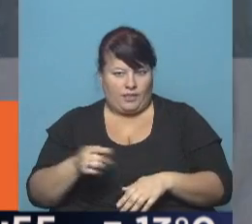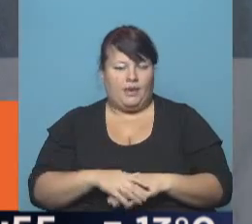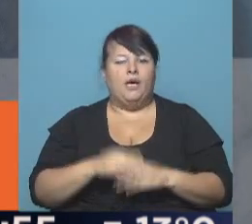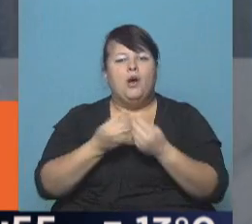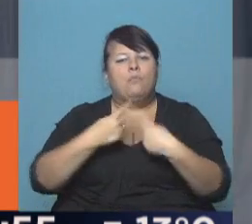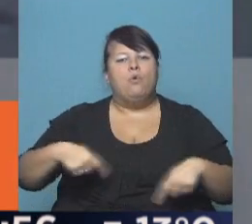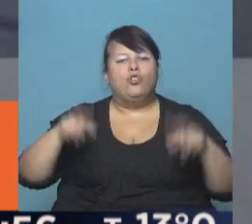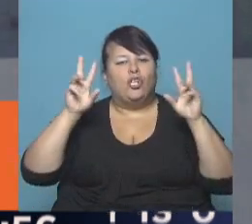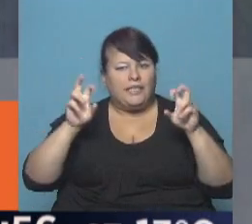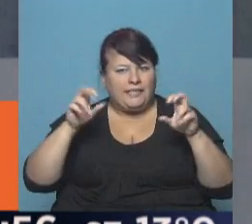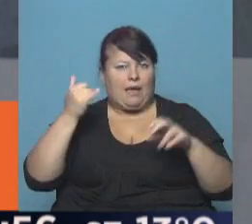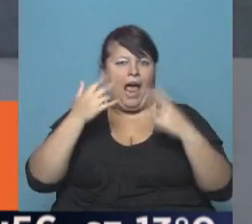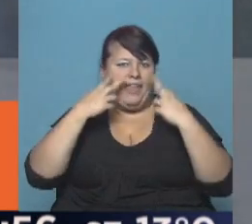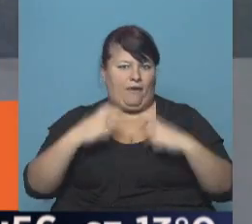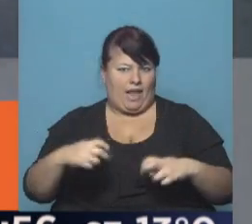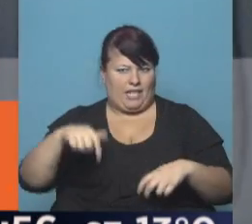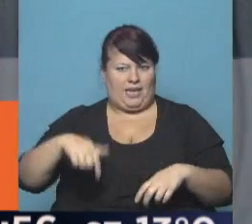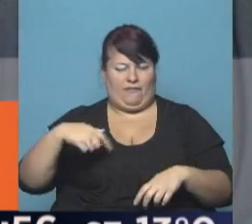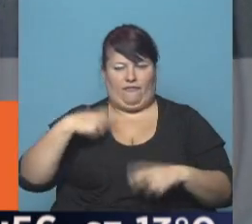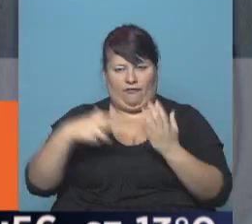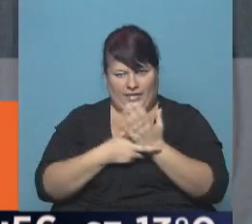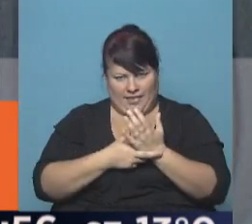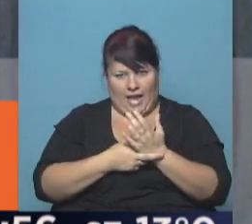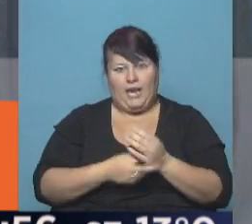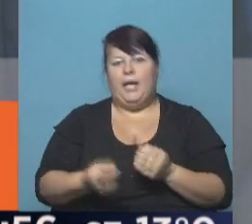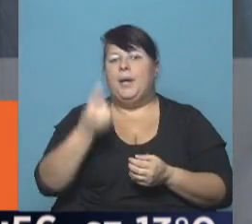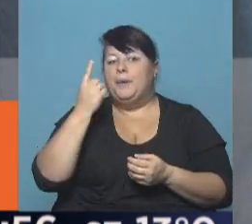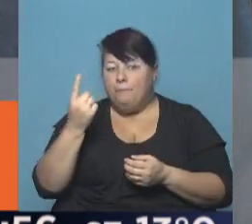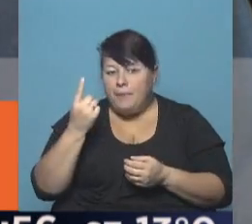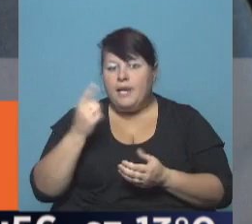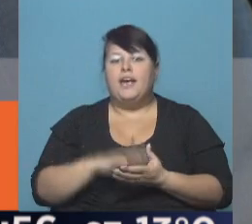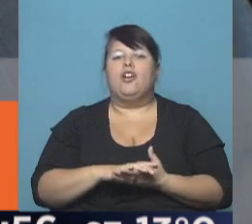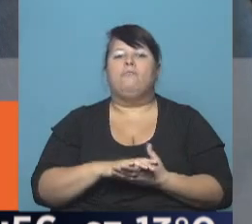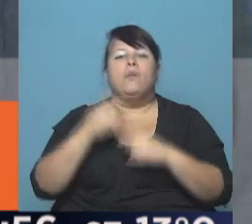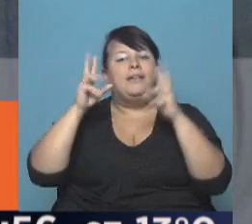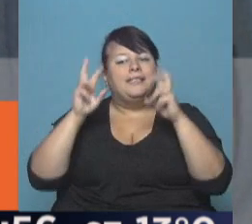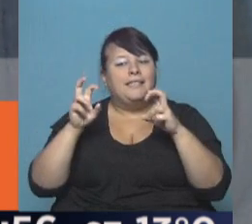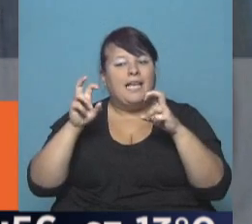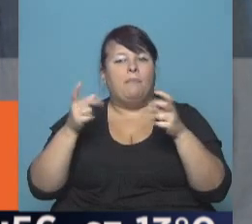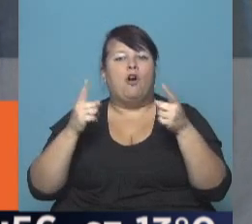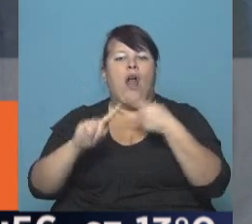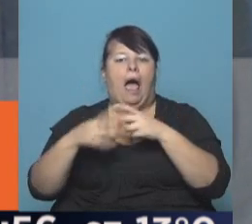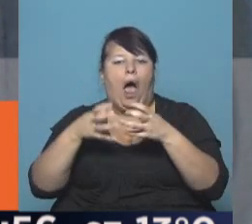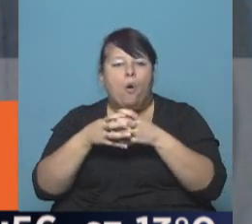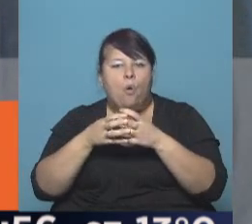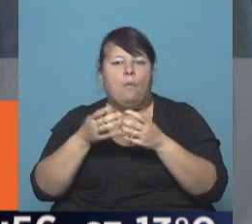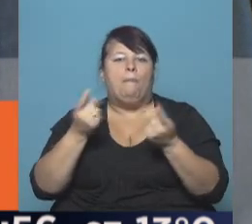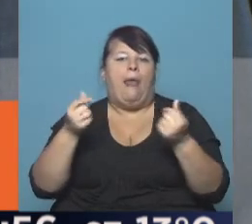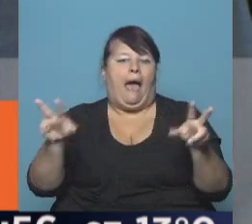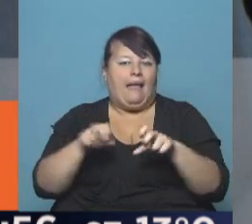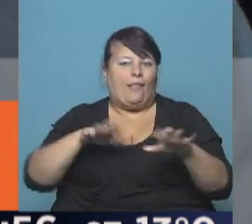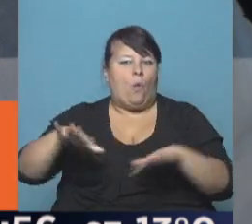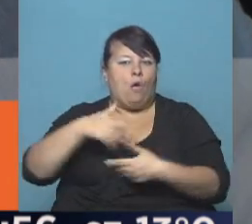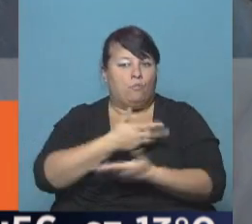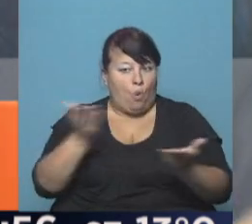varias las causas que tenemos en investigación aquí en la fiscalía en principio es una causa por organizar actividades lucrativas en el